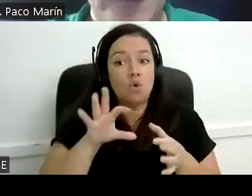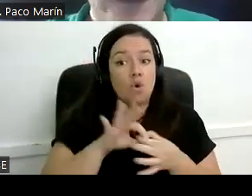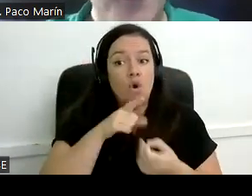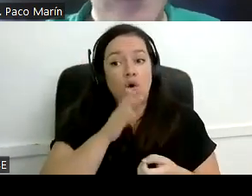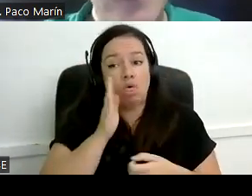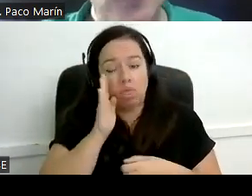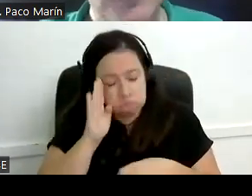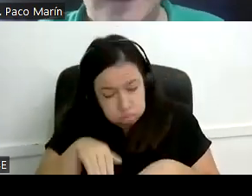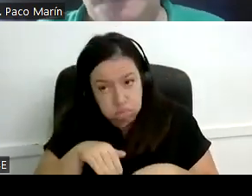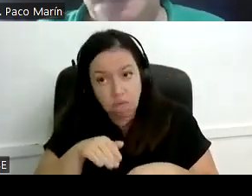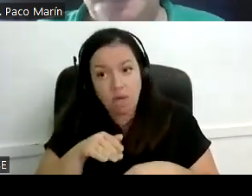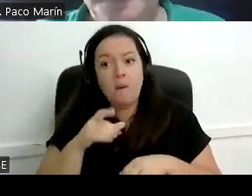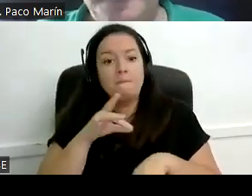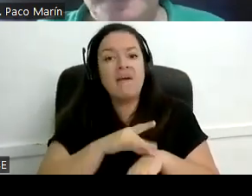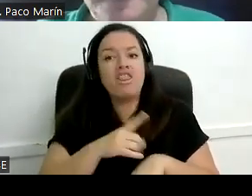los sanitarios hayamos